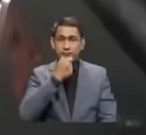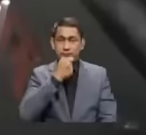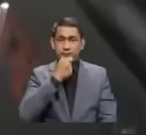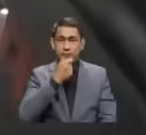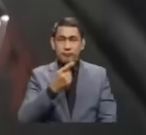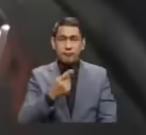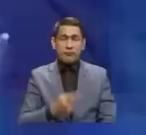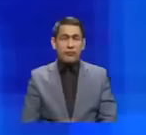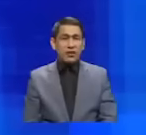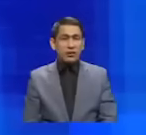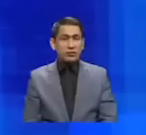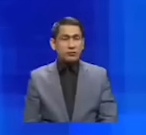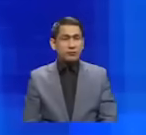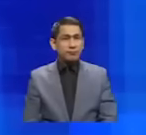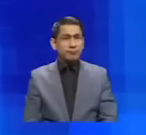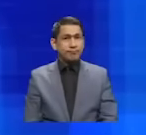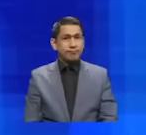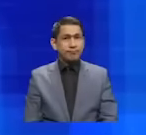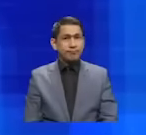Televisión.